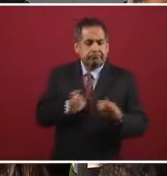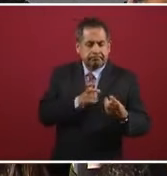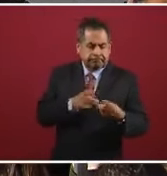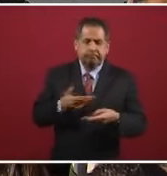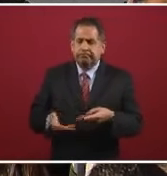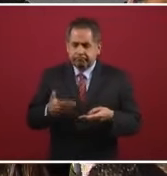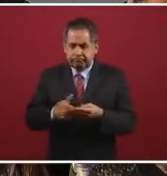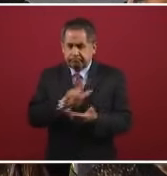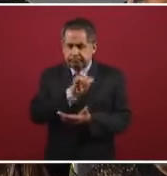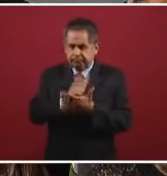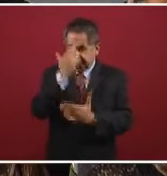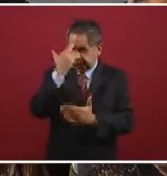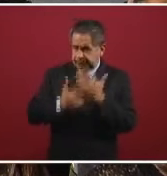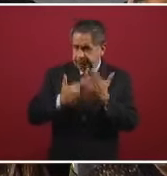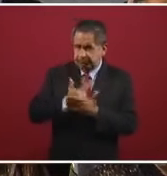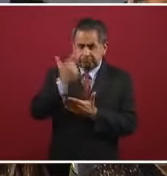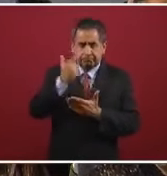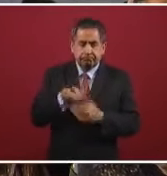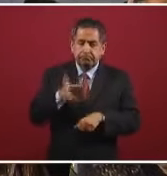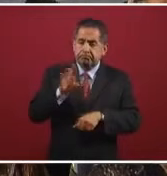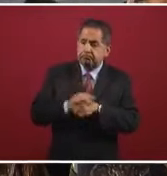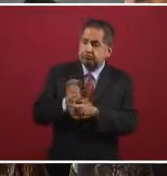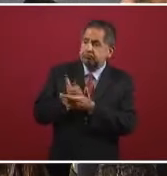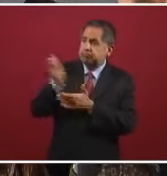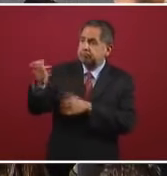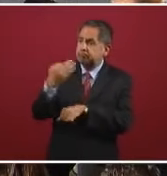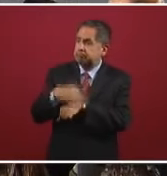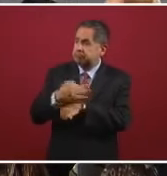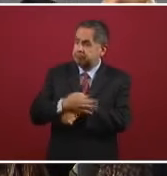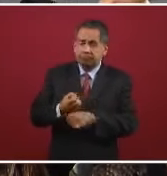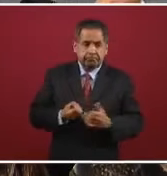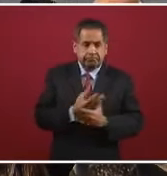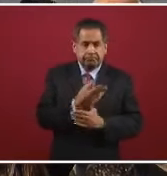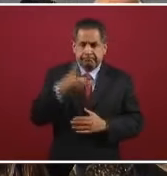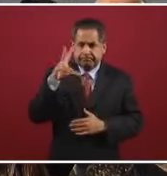sí es delito grave, no hay derecho a fianza.